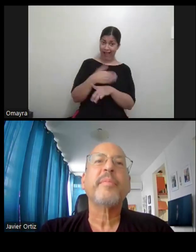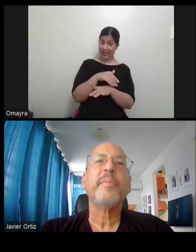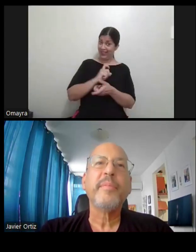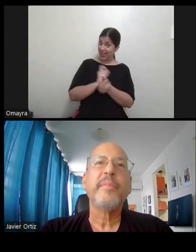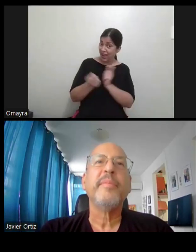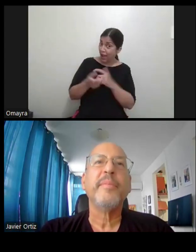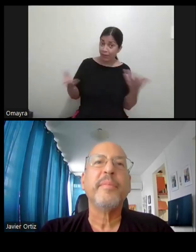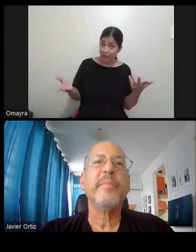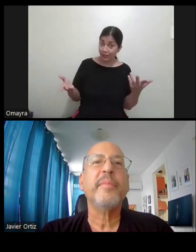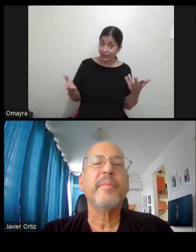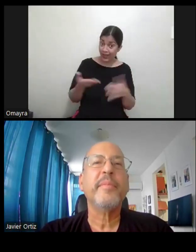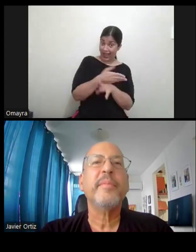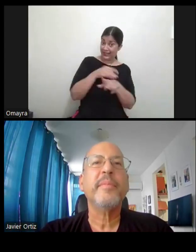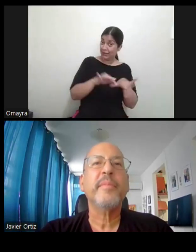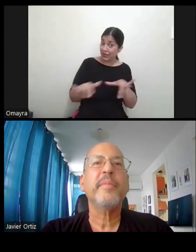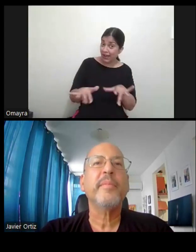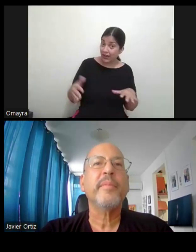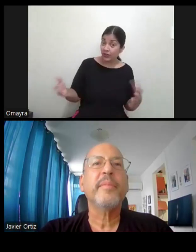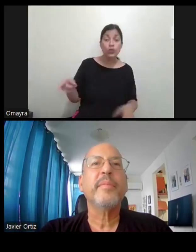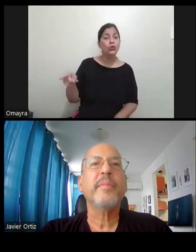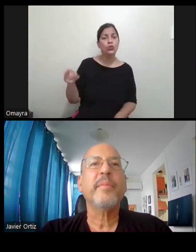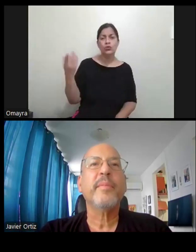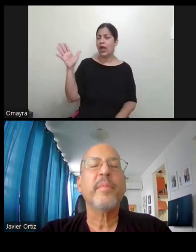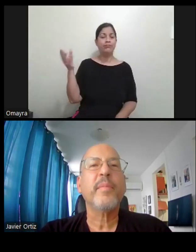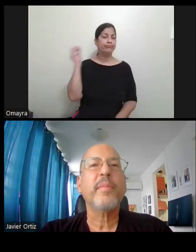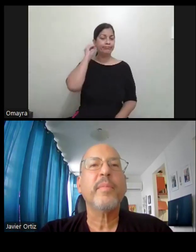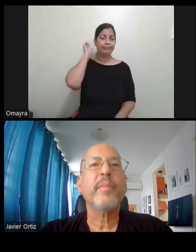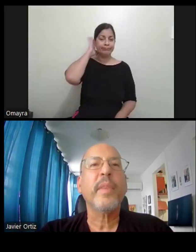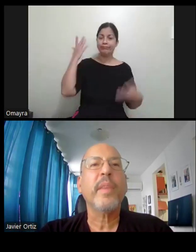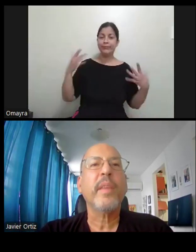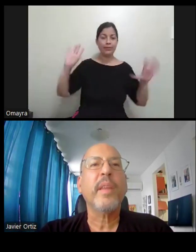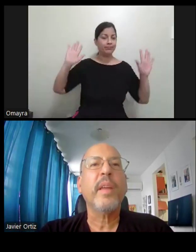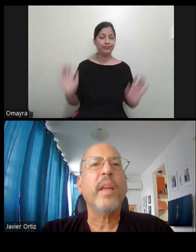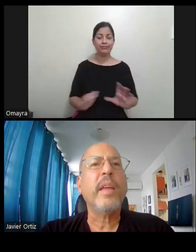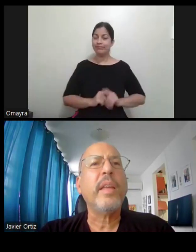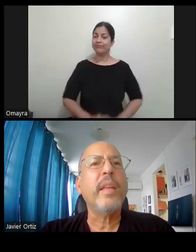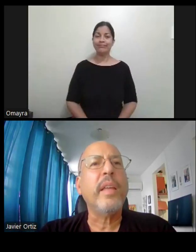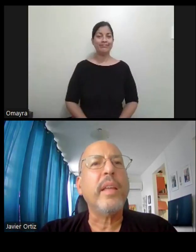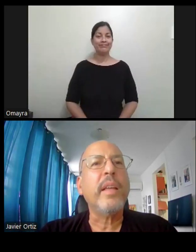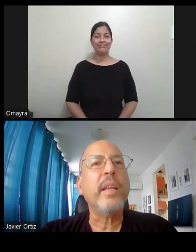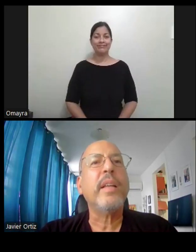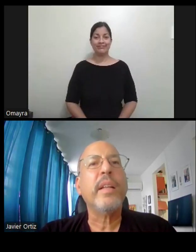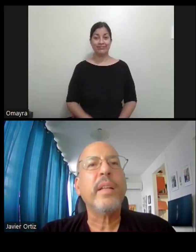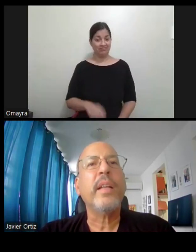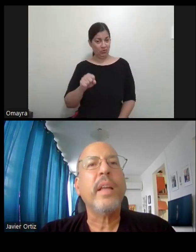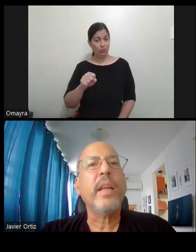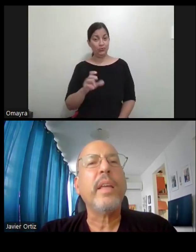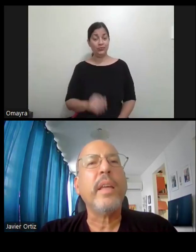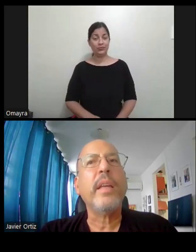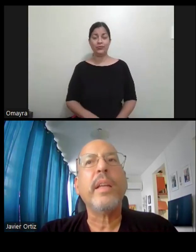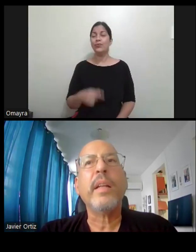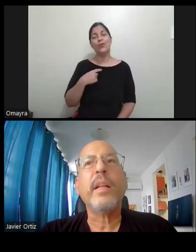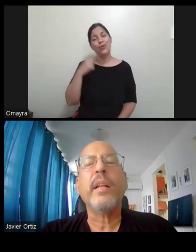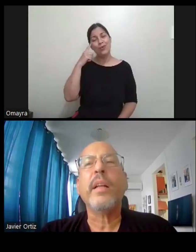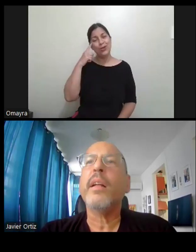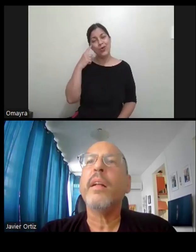piano, ya tú, o sea, es que eso viene en uno. Yo creo que eso es un chip. ¿Cómo que lo trae? Y yo pienso que el